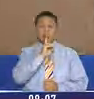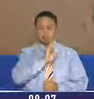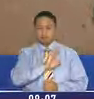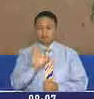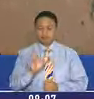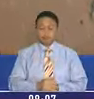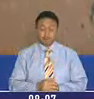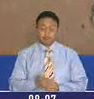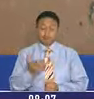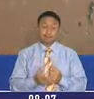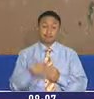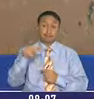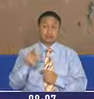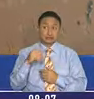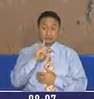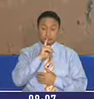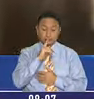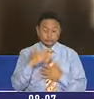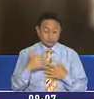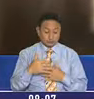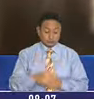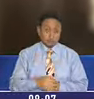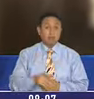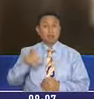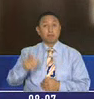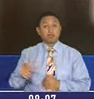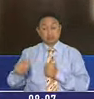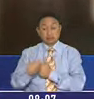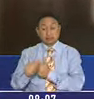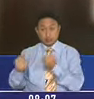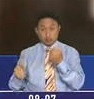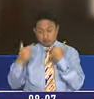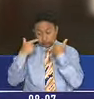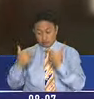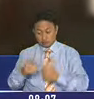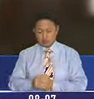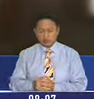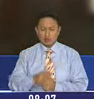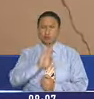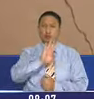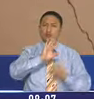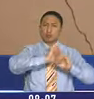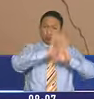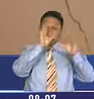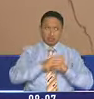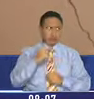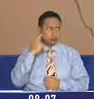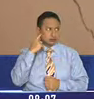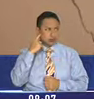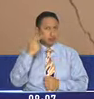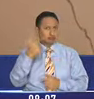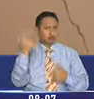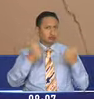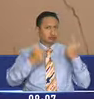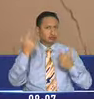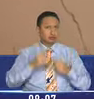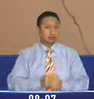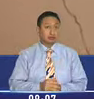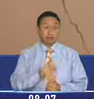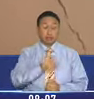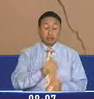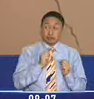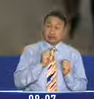saben. Al parecer existe miedo. Un cuidador de vehículos relató que cerca de las 4 de la mañana escuchó varios disparos que asustó a